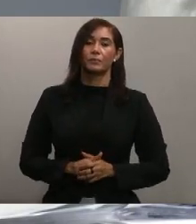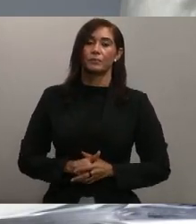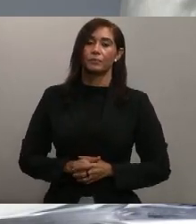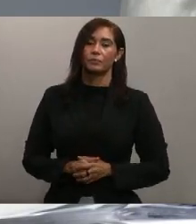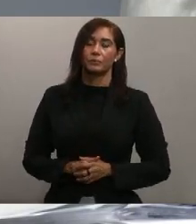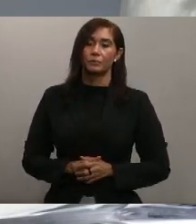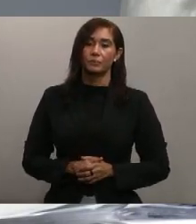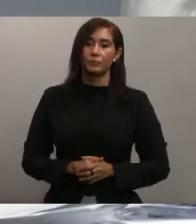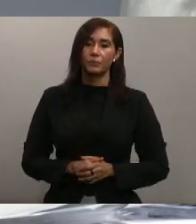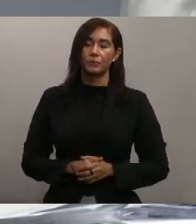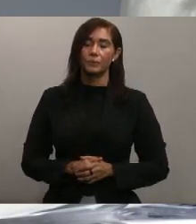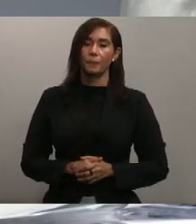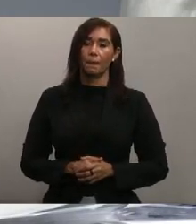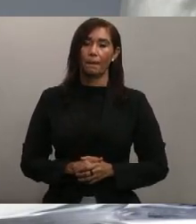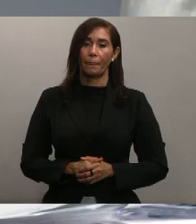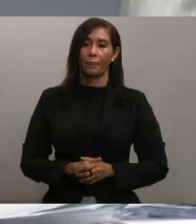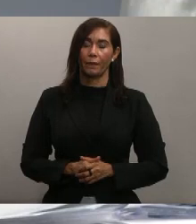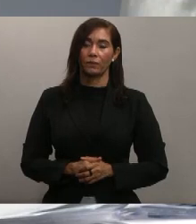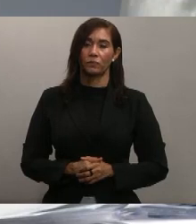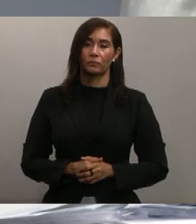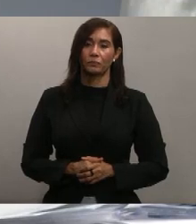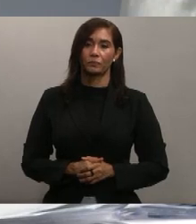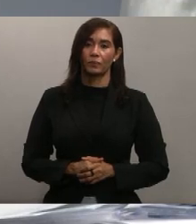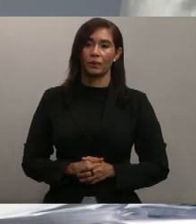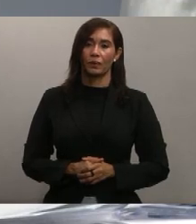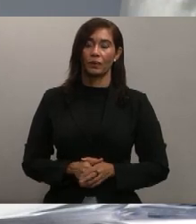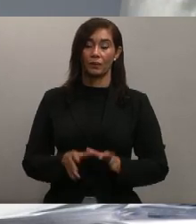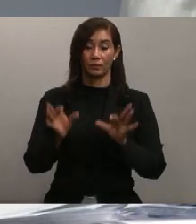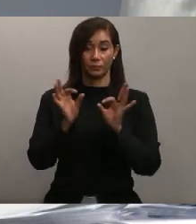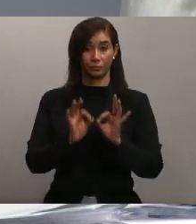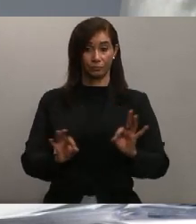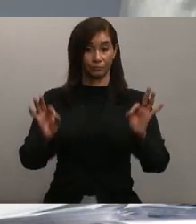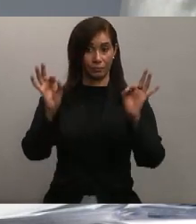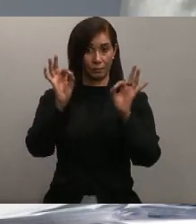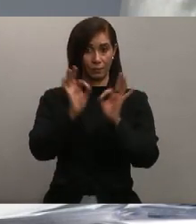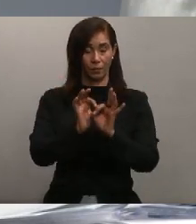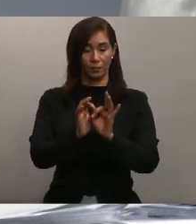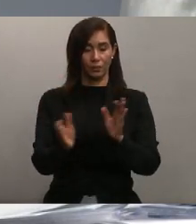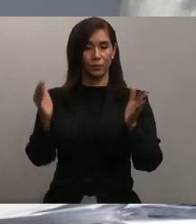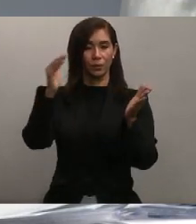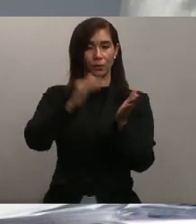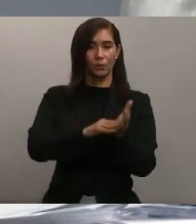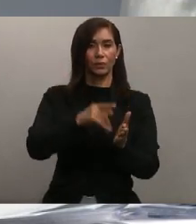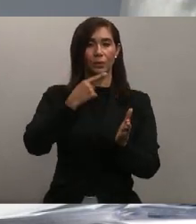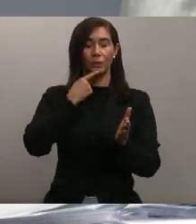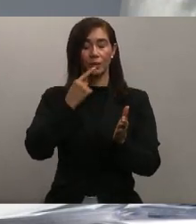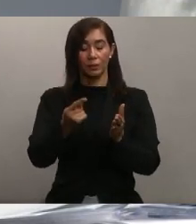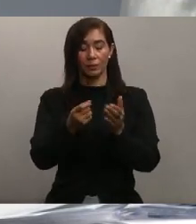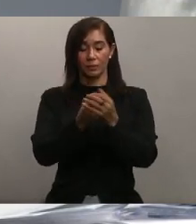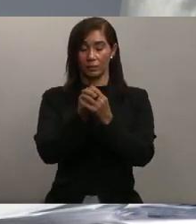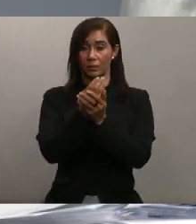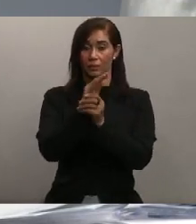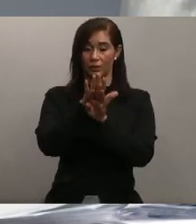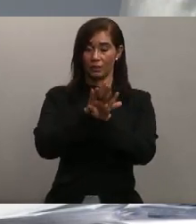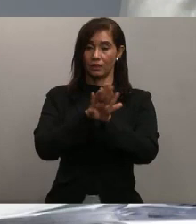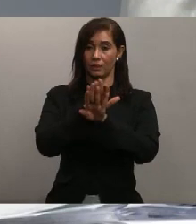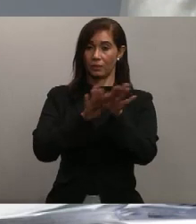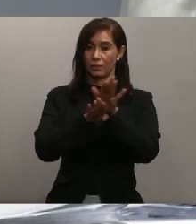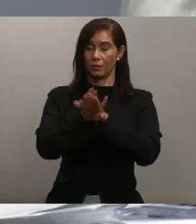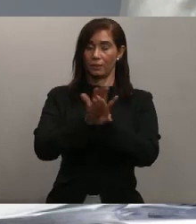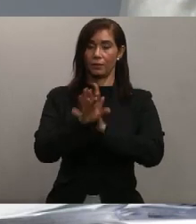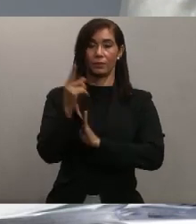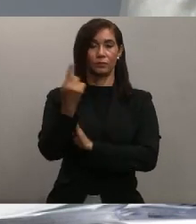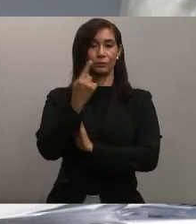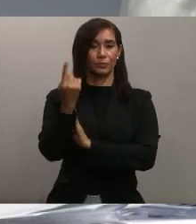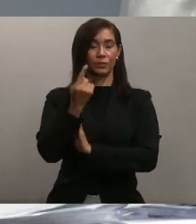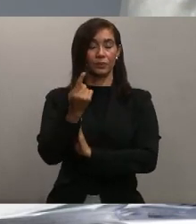previamente. Esencialmente, volver a ratificar el lavado frecuente de las manos, el